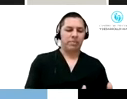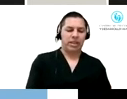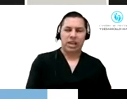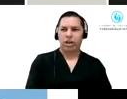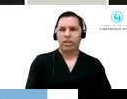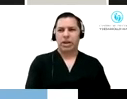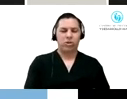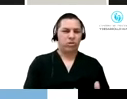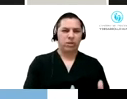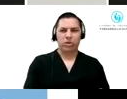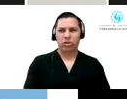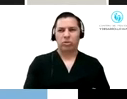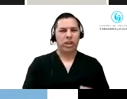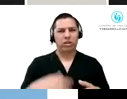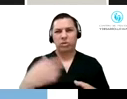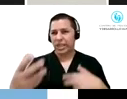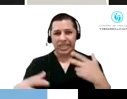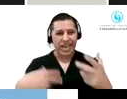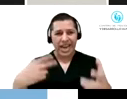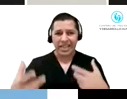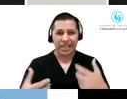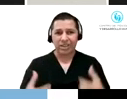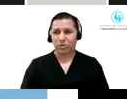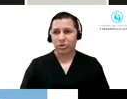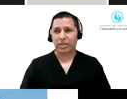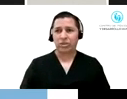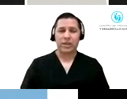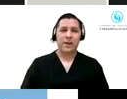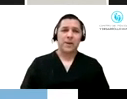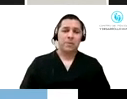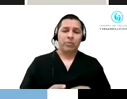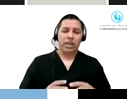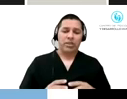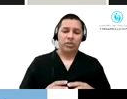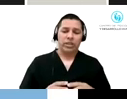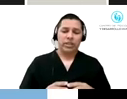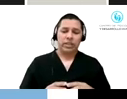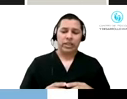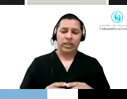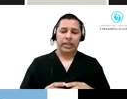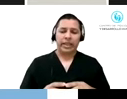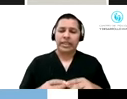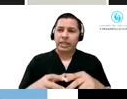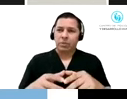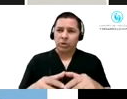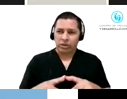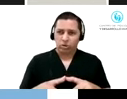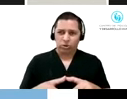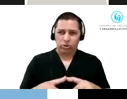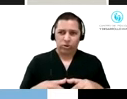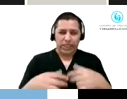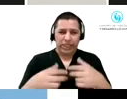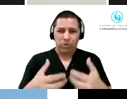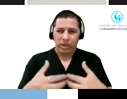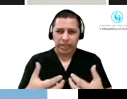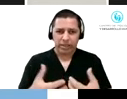tenía planes laborales para vos, tenemos estos proyectos, vos tenés que sacarte estos proyectos, ¿verdad? Entonces, este tipo de